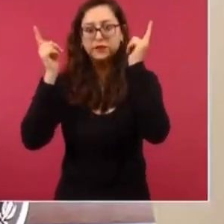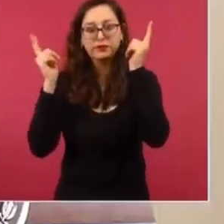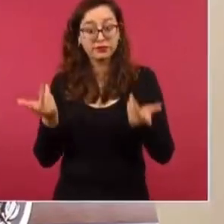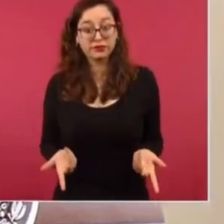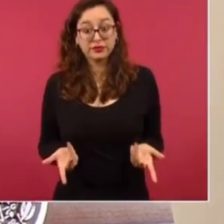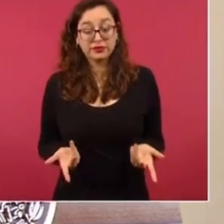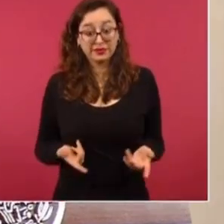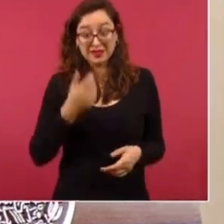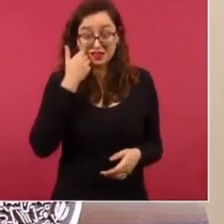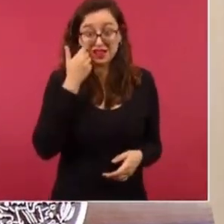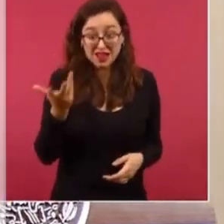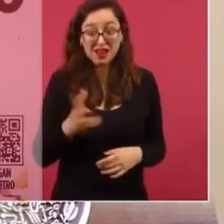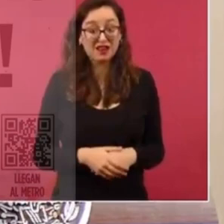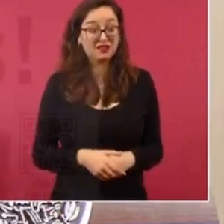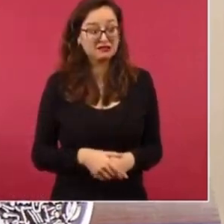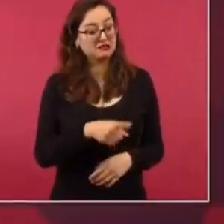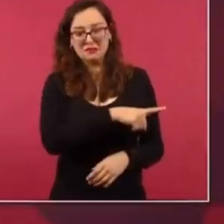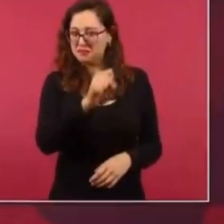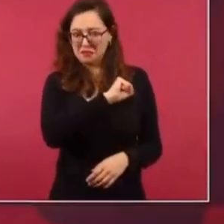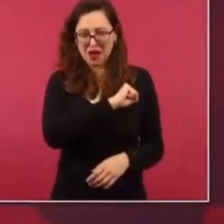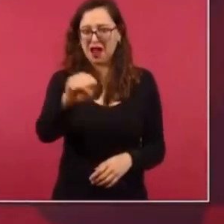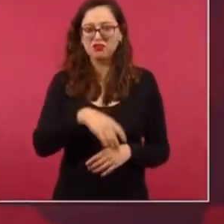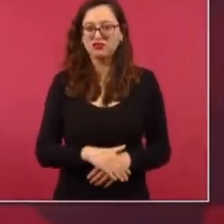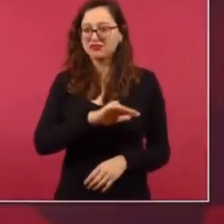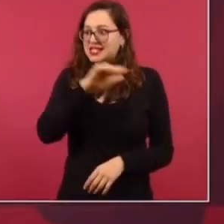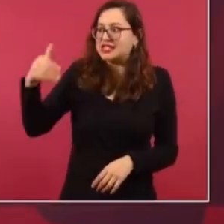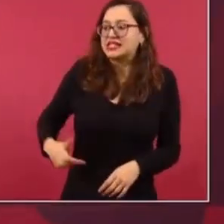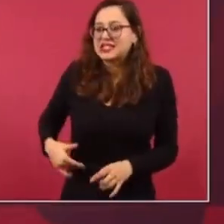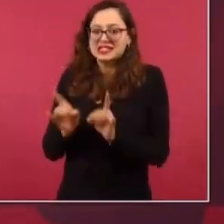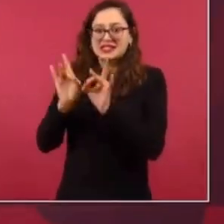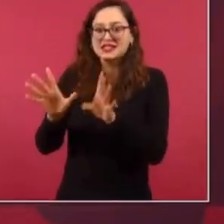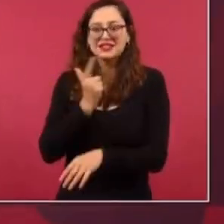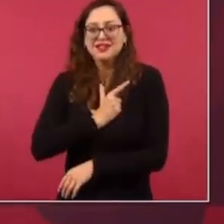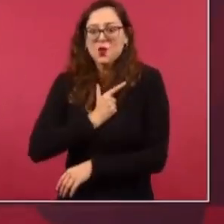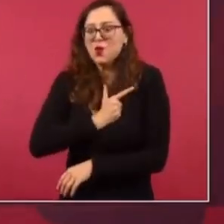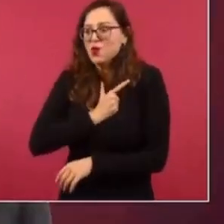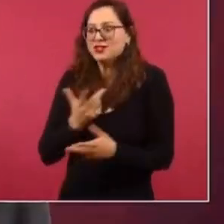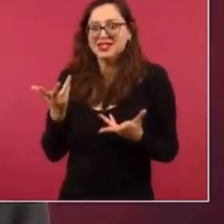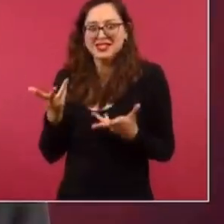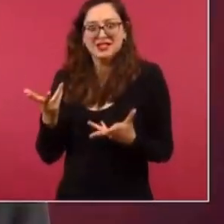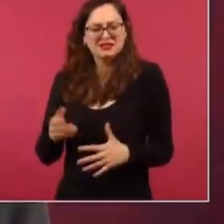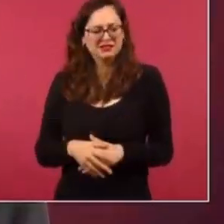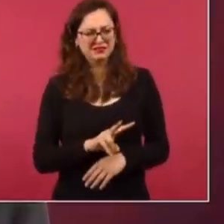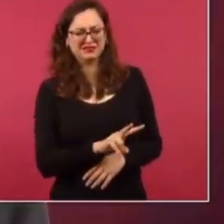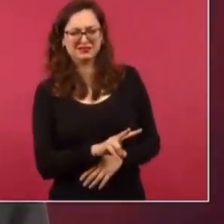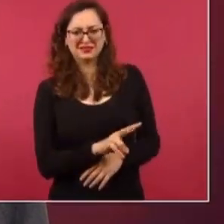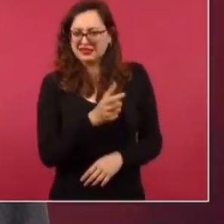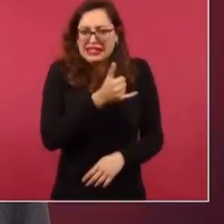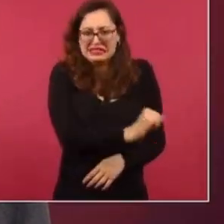que hubiesen accidentes. Le desean mal al prójimo